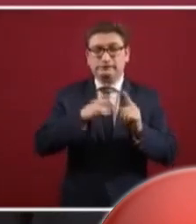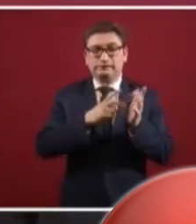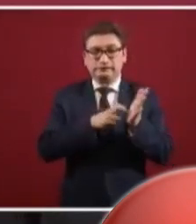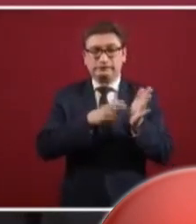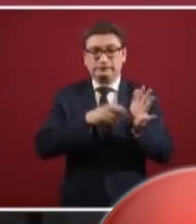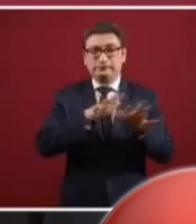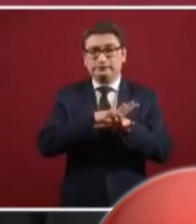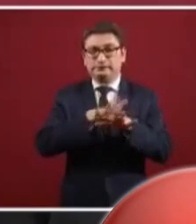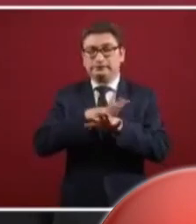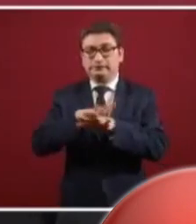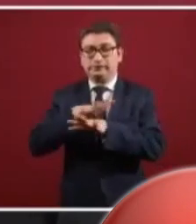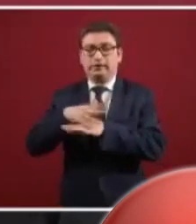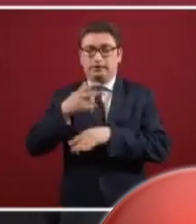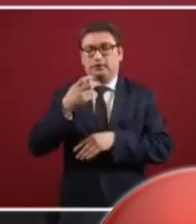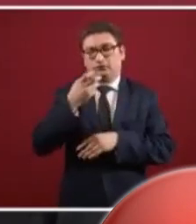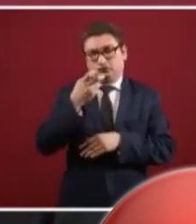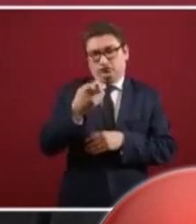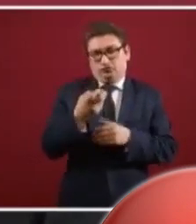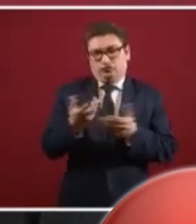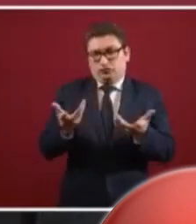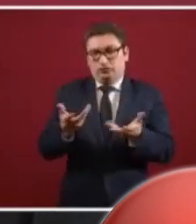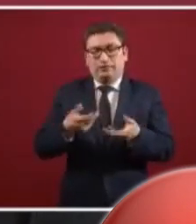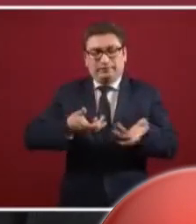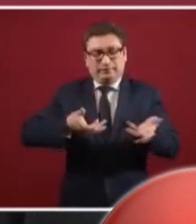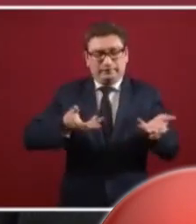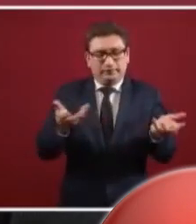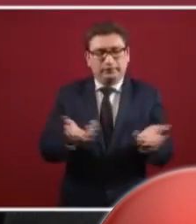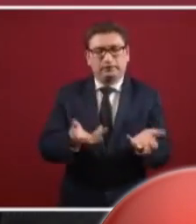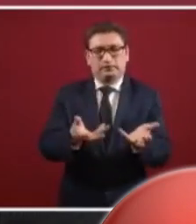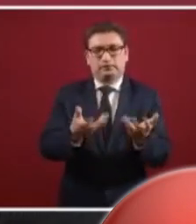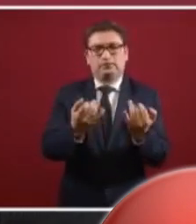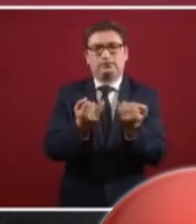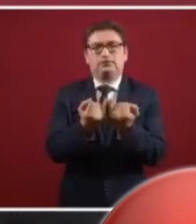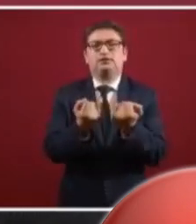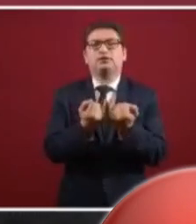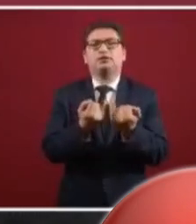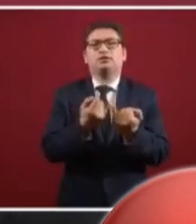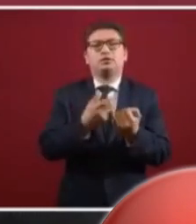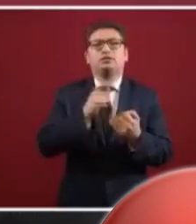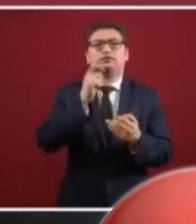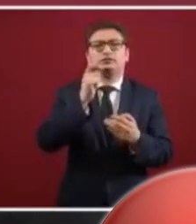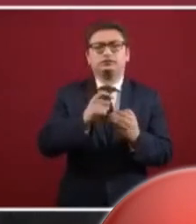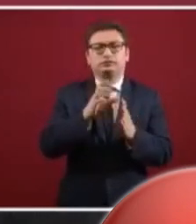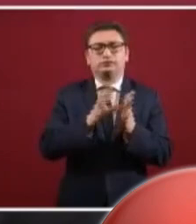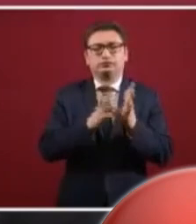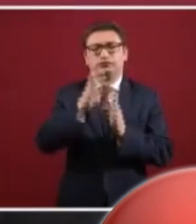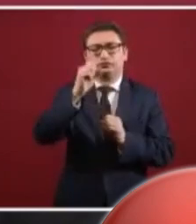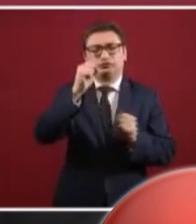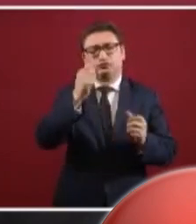Estamos hablando en los hechos de una nueva constitución